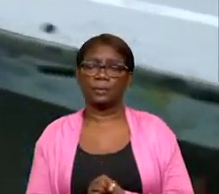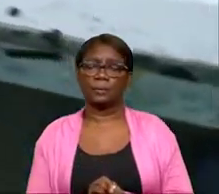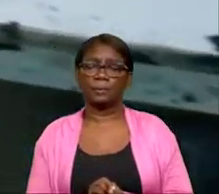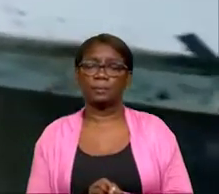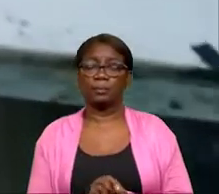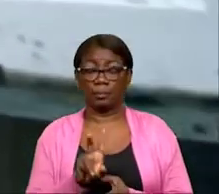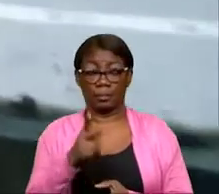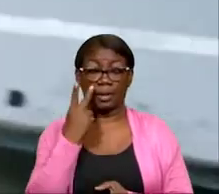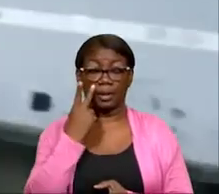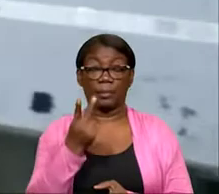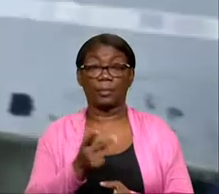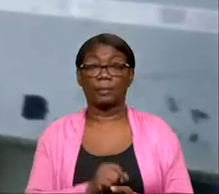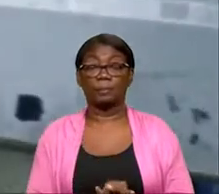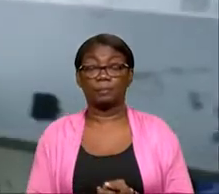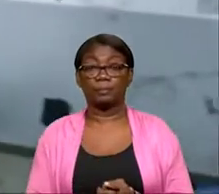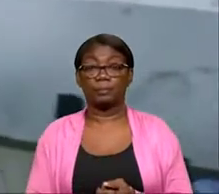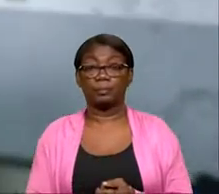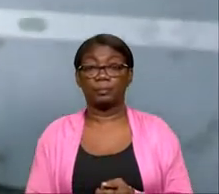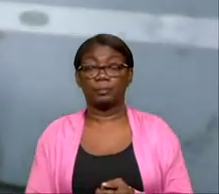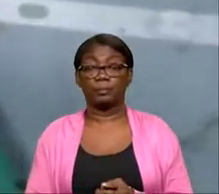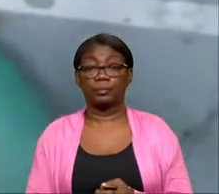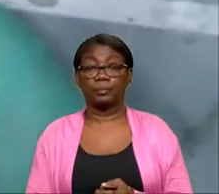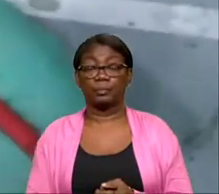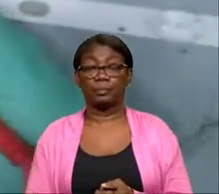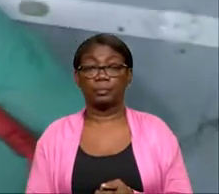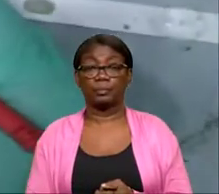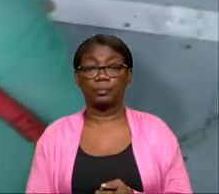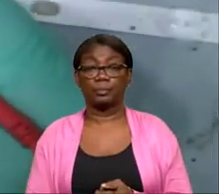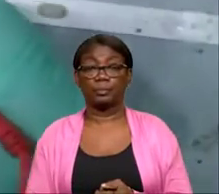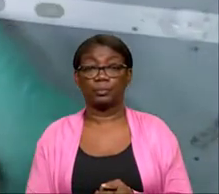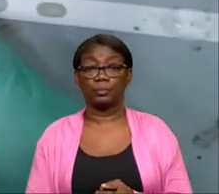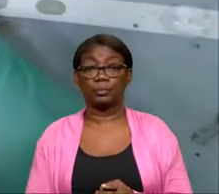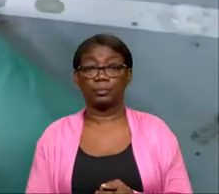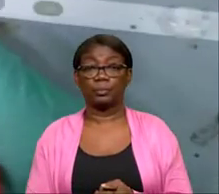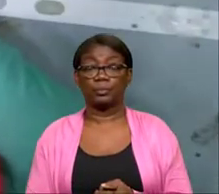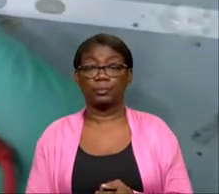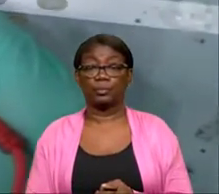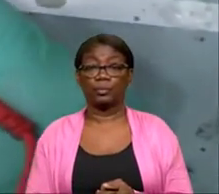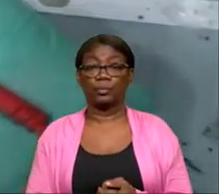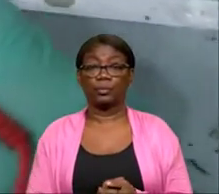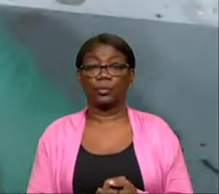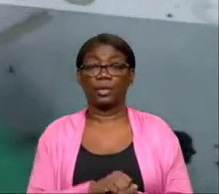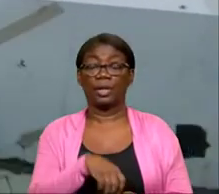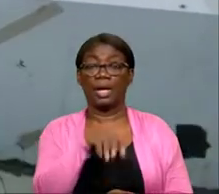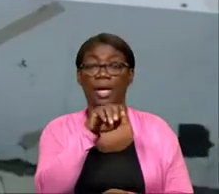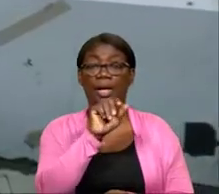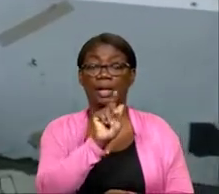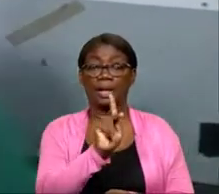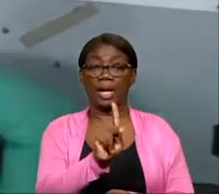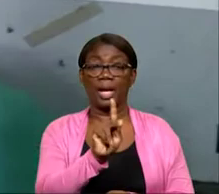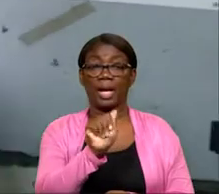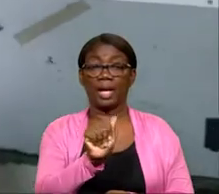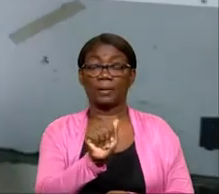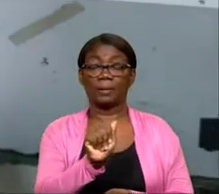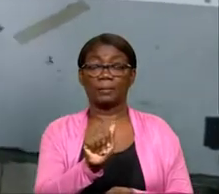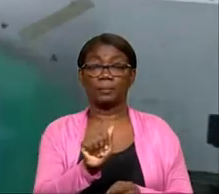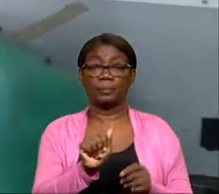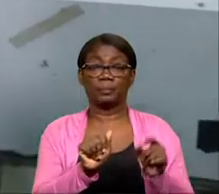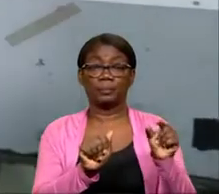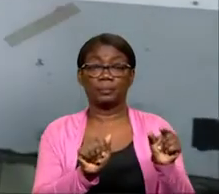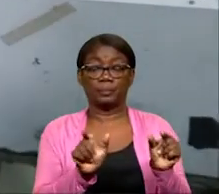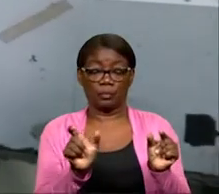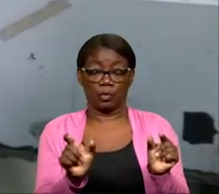vámonos acá a la tira de LED. Tenemos K y A. Y si vemos, estos son